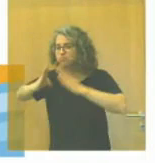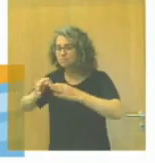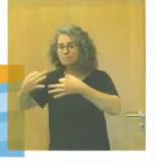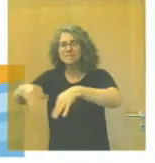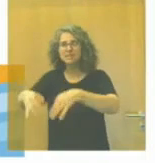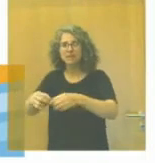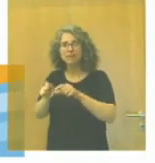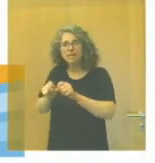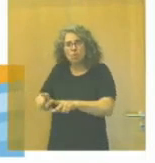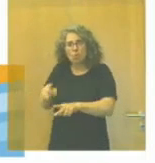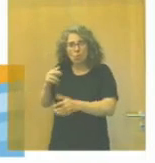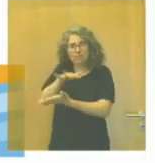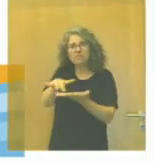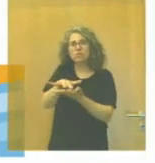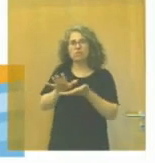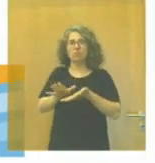específica y concreta.